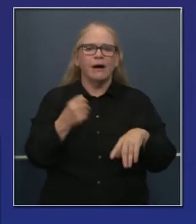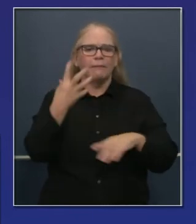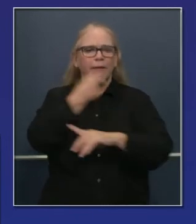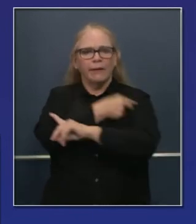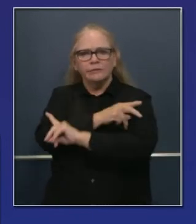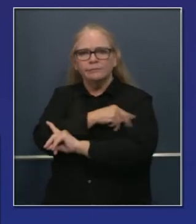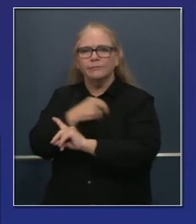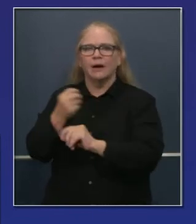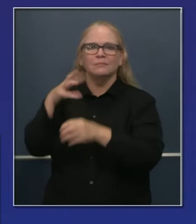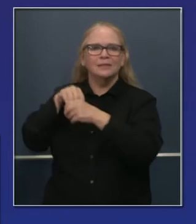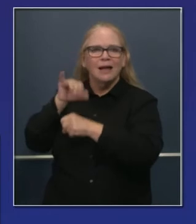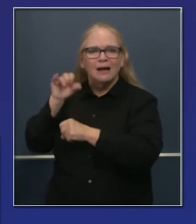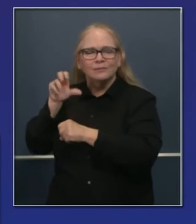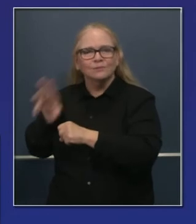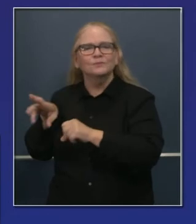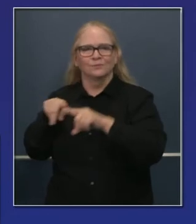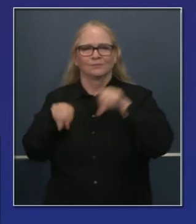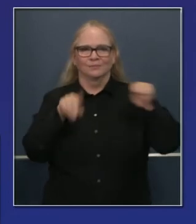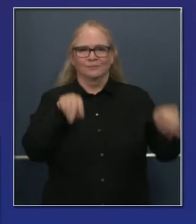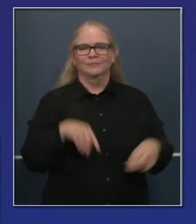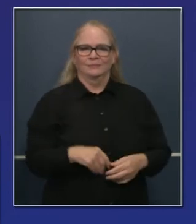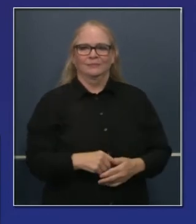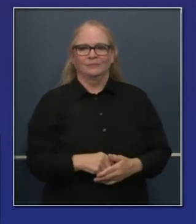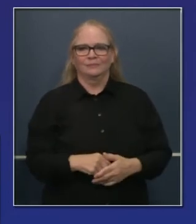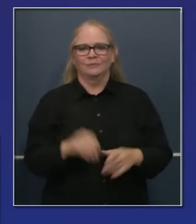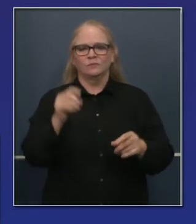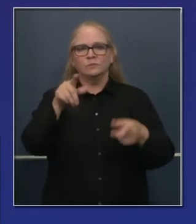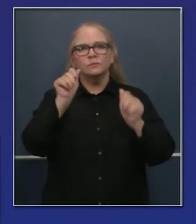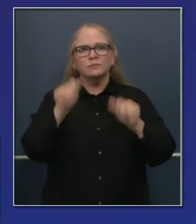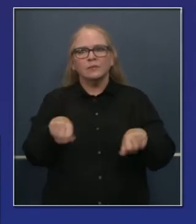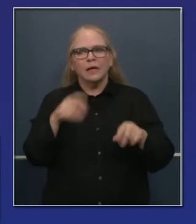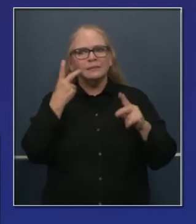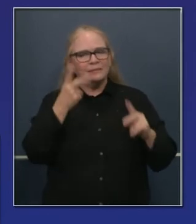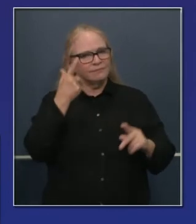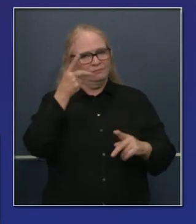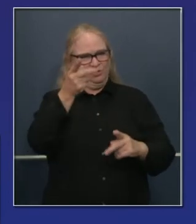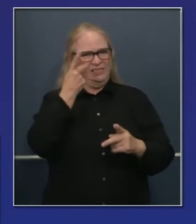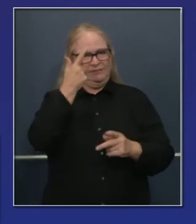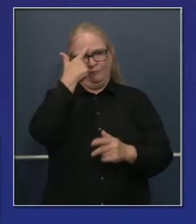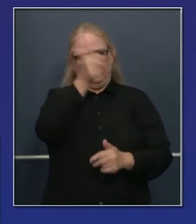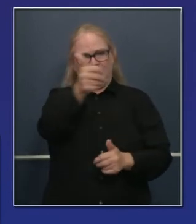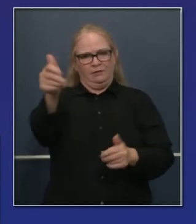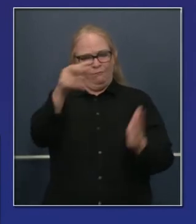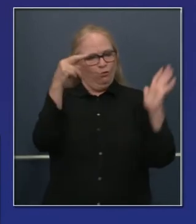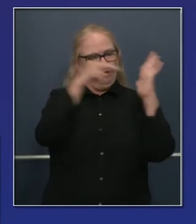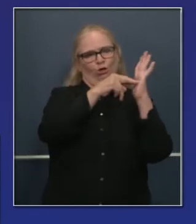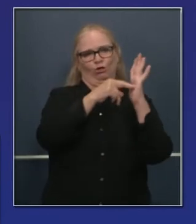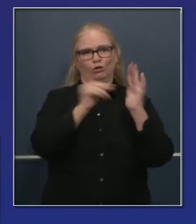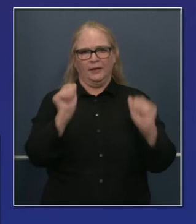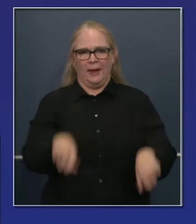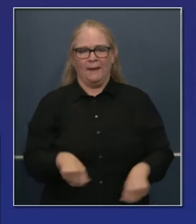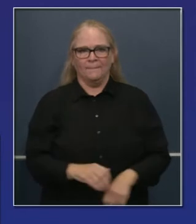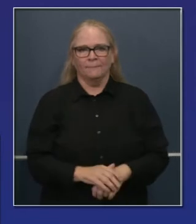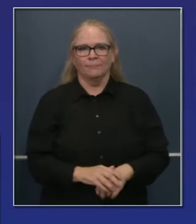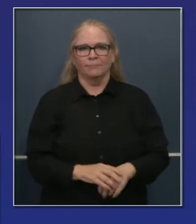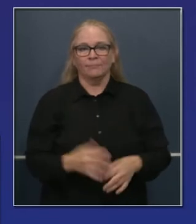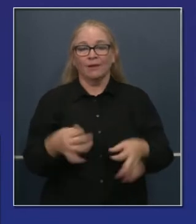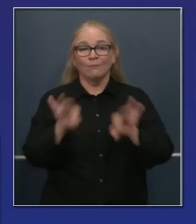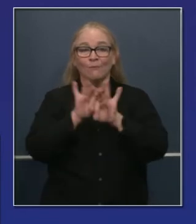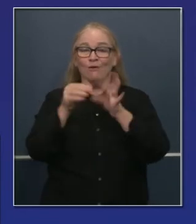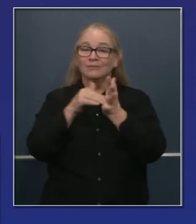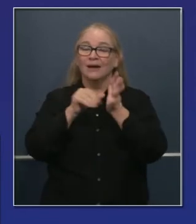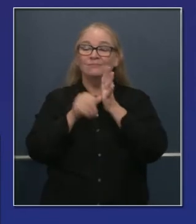de positividad cuán probable pueda estar su lista en la lista de salirse